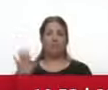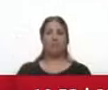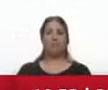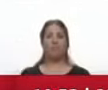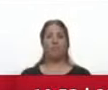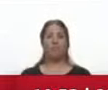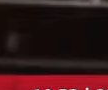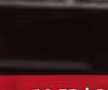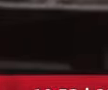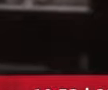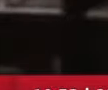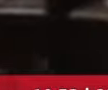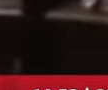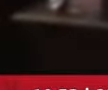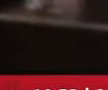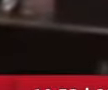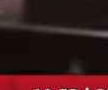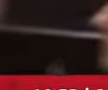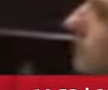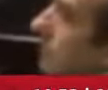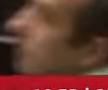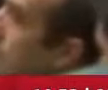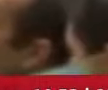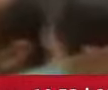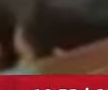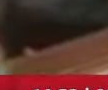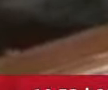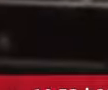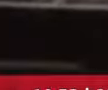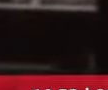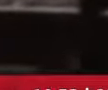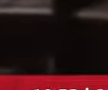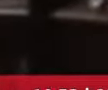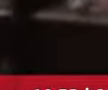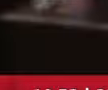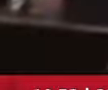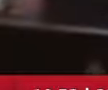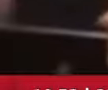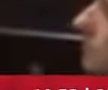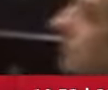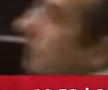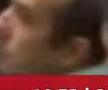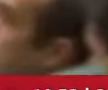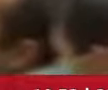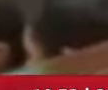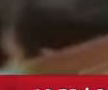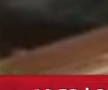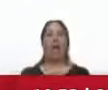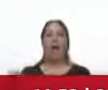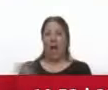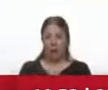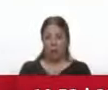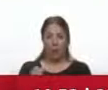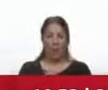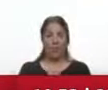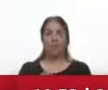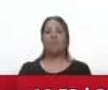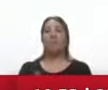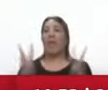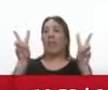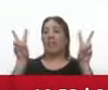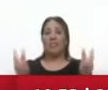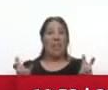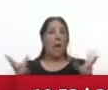es un tema, digamos, particular, sí. En donde yo creo que estas cosas pasan porque no existen